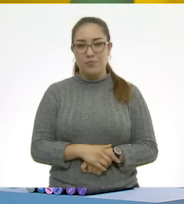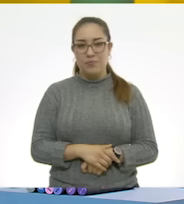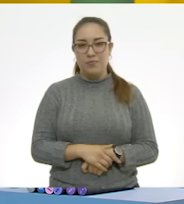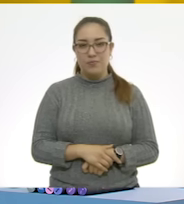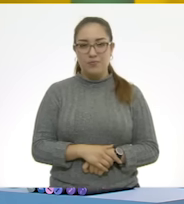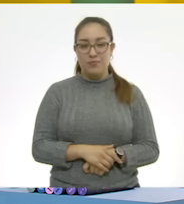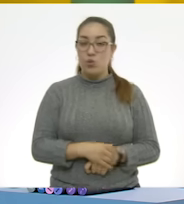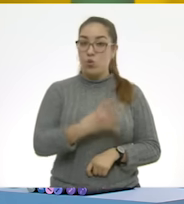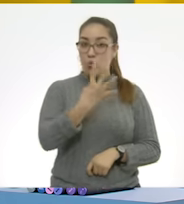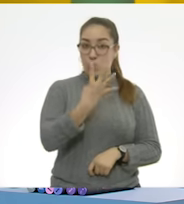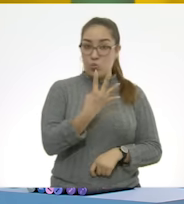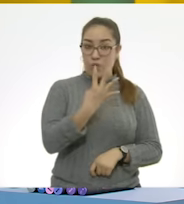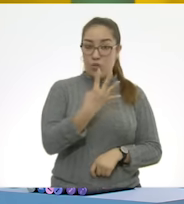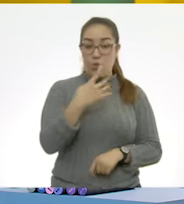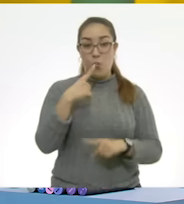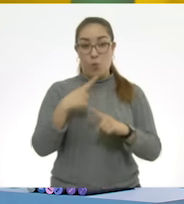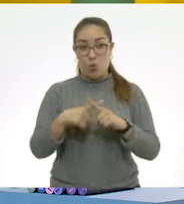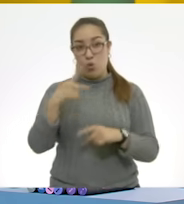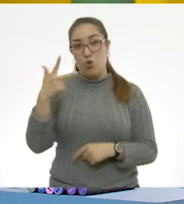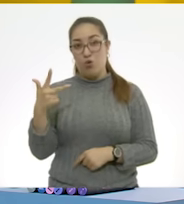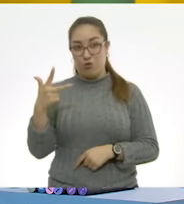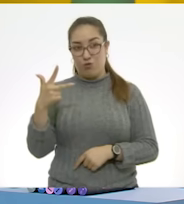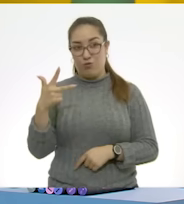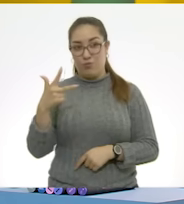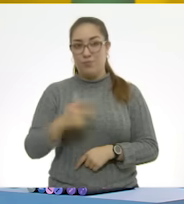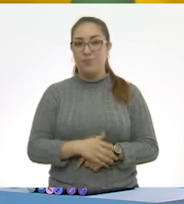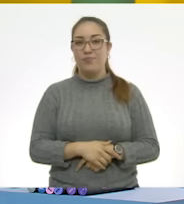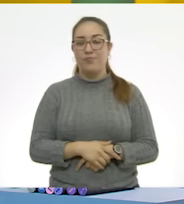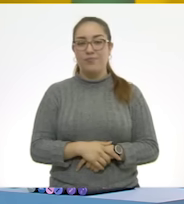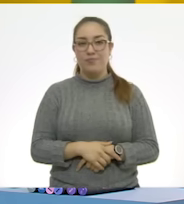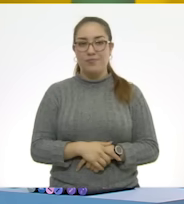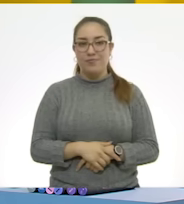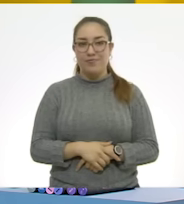¿4? 4 por 8. Por